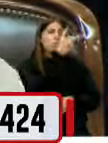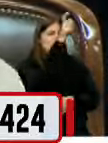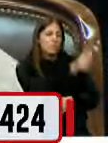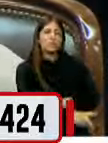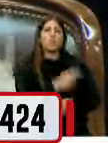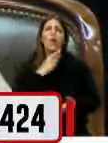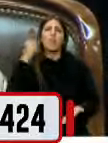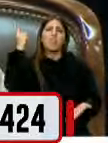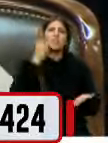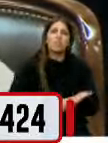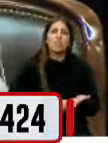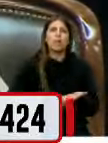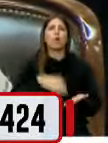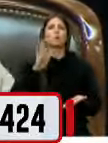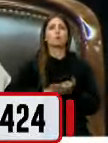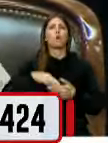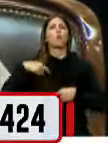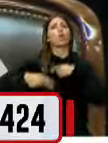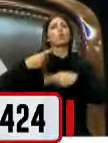los jubilados, Mati,